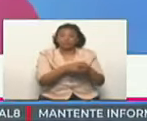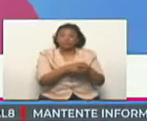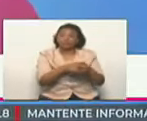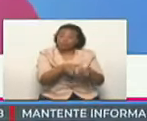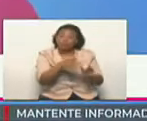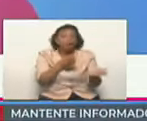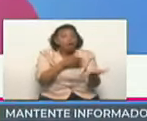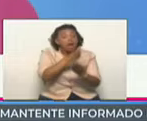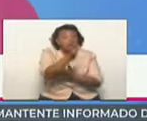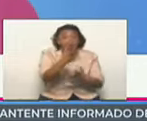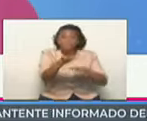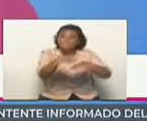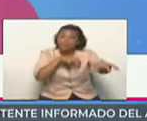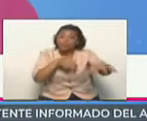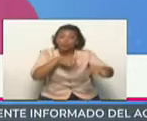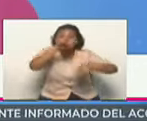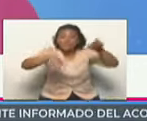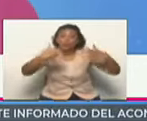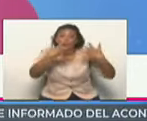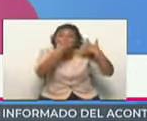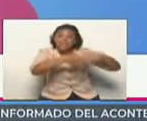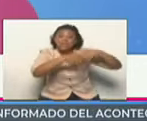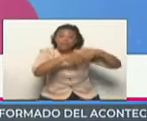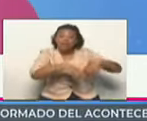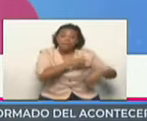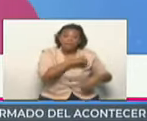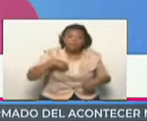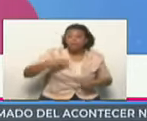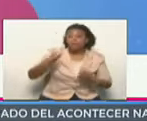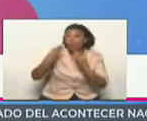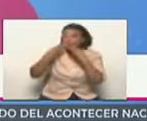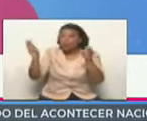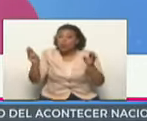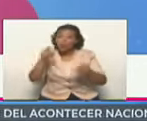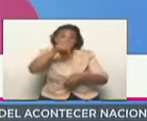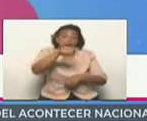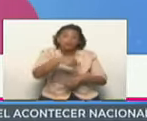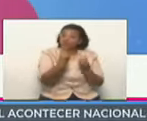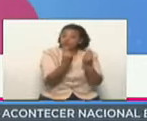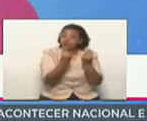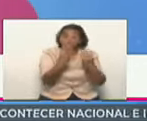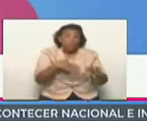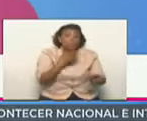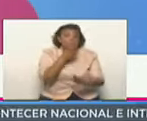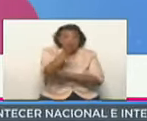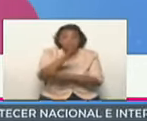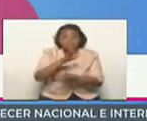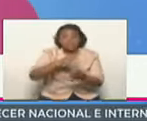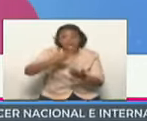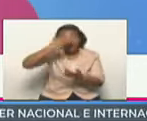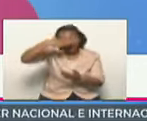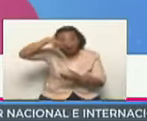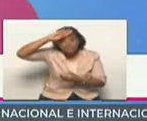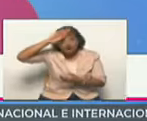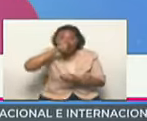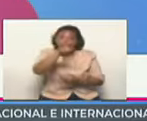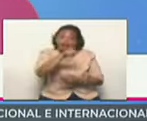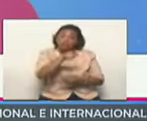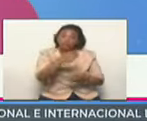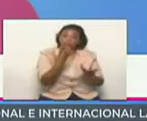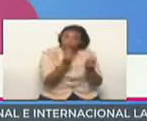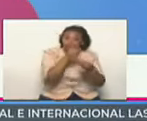a llevar la mayor cantidad de empresarios. Sé de muchos empresarios venezolanos, pero muchos que quieren ir a invertir en la economía